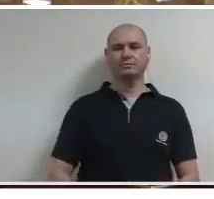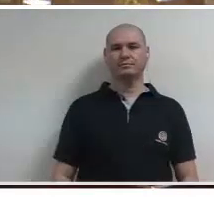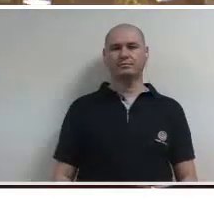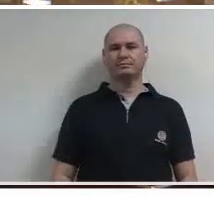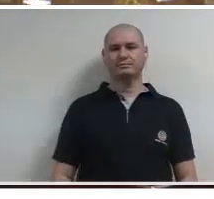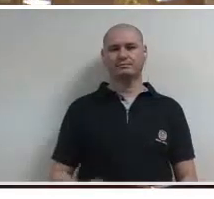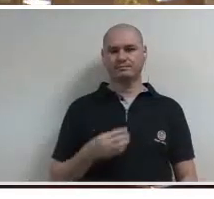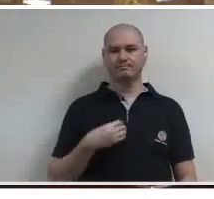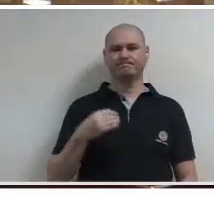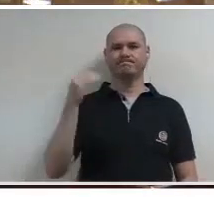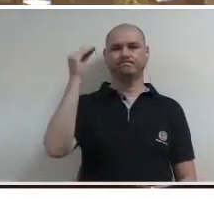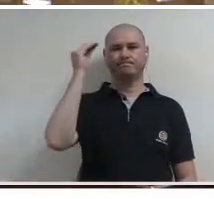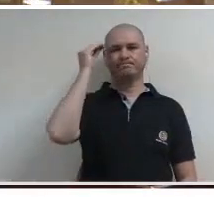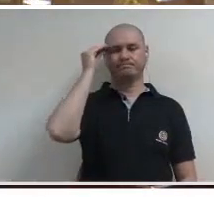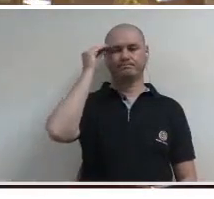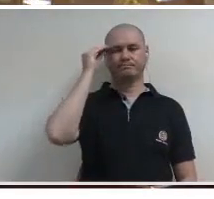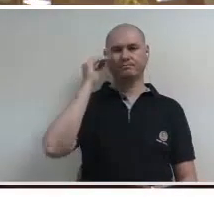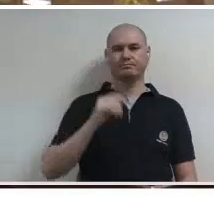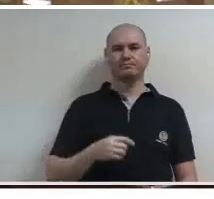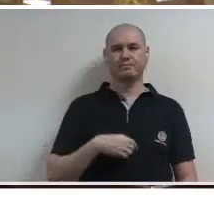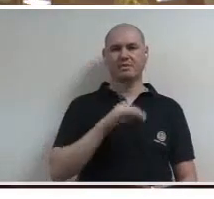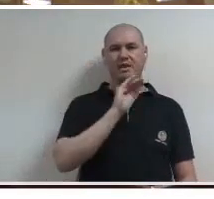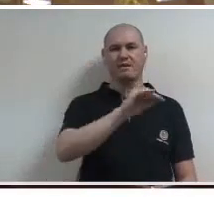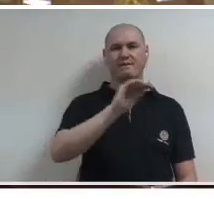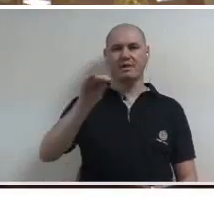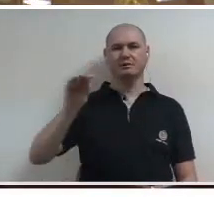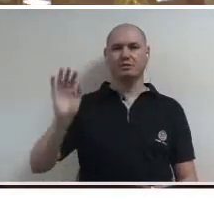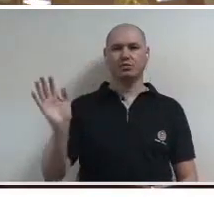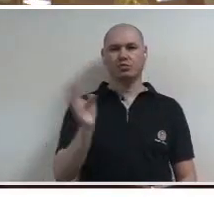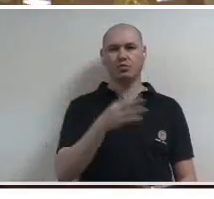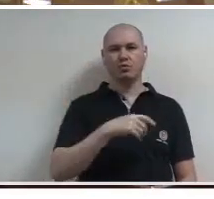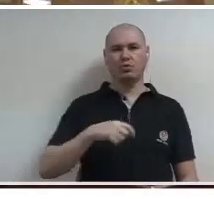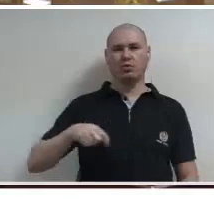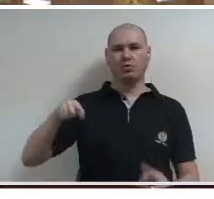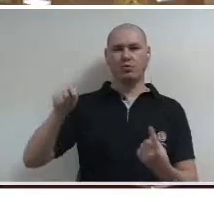Maranduta. Muchas gracias, tomar nota, nota número.